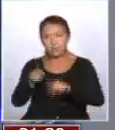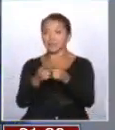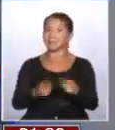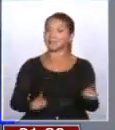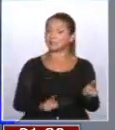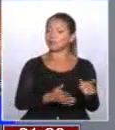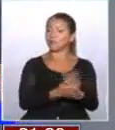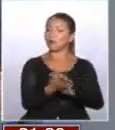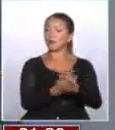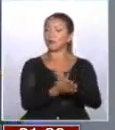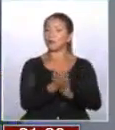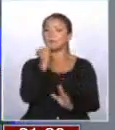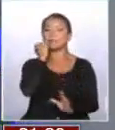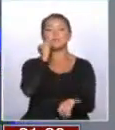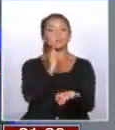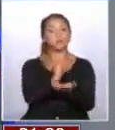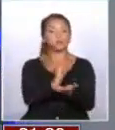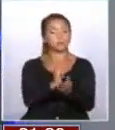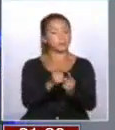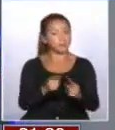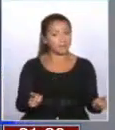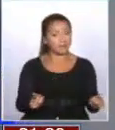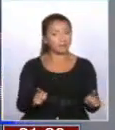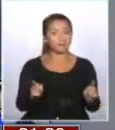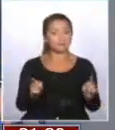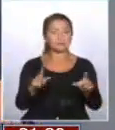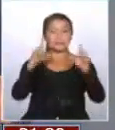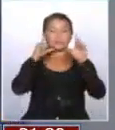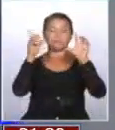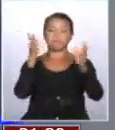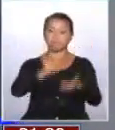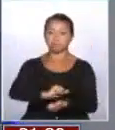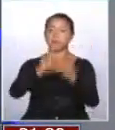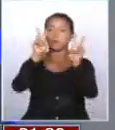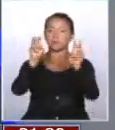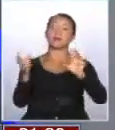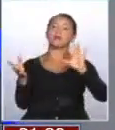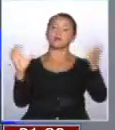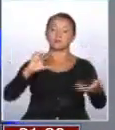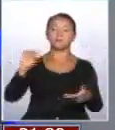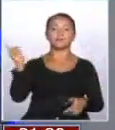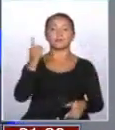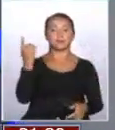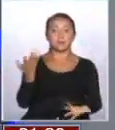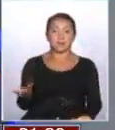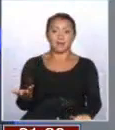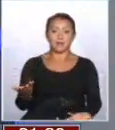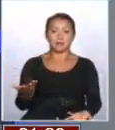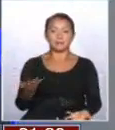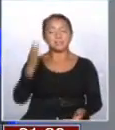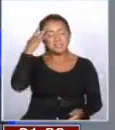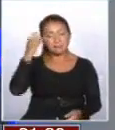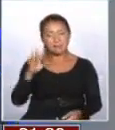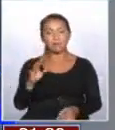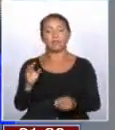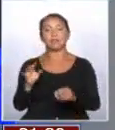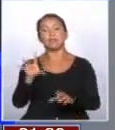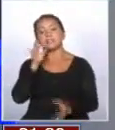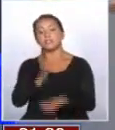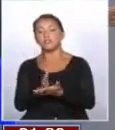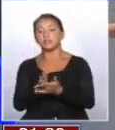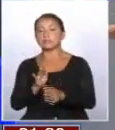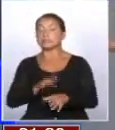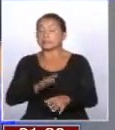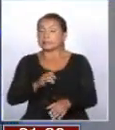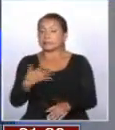pregunta por la institución. Esto es un tema global, nosotros tenemos nuestras propias situaciones delicadas que resolver en nuestro país, y